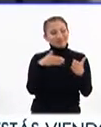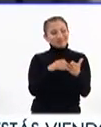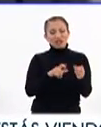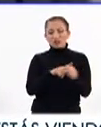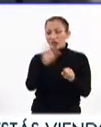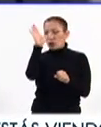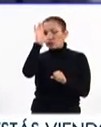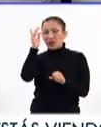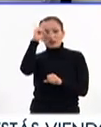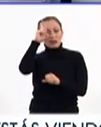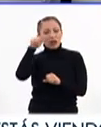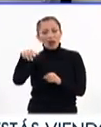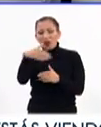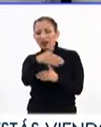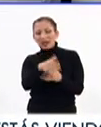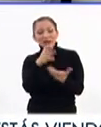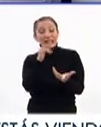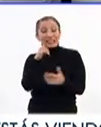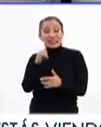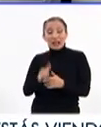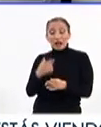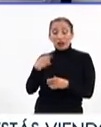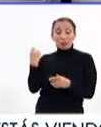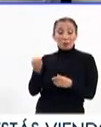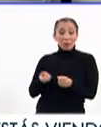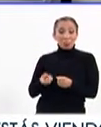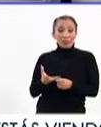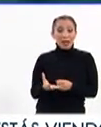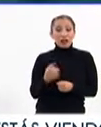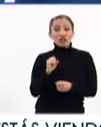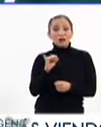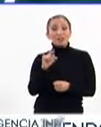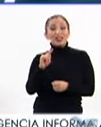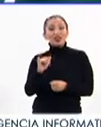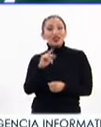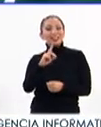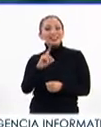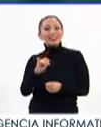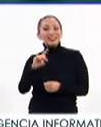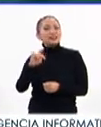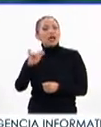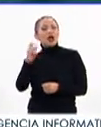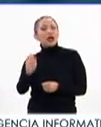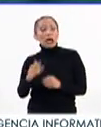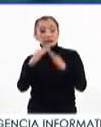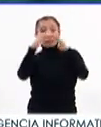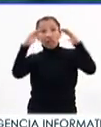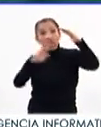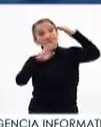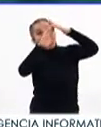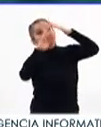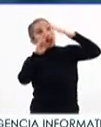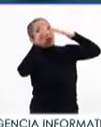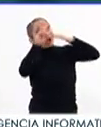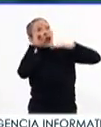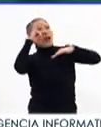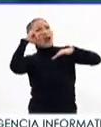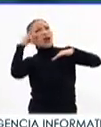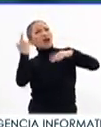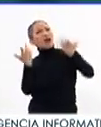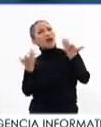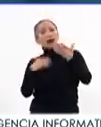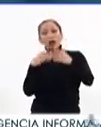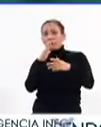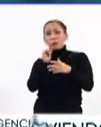social, cultural y psicológica que en Italia se ha bautizado como soffitto de cristallo, un techo de cristal aparentemente invisible